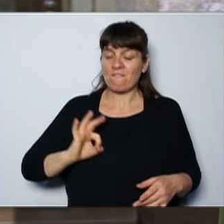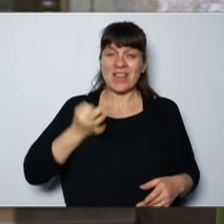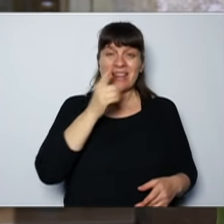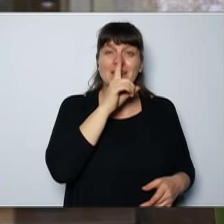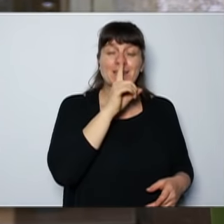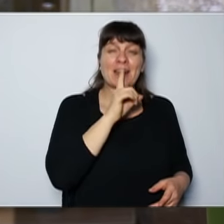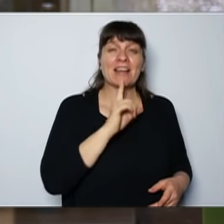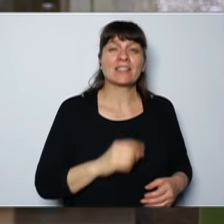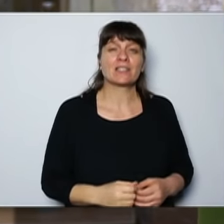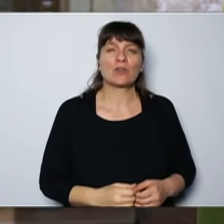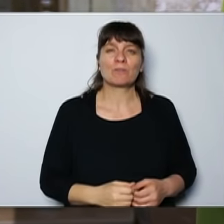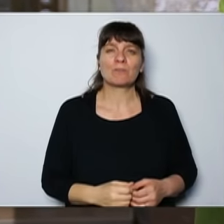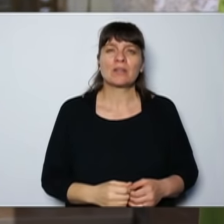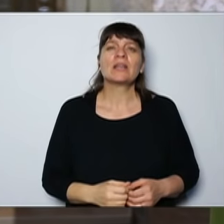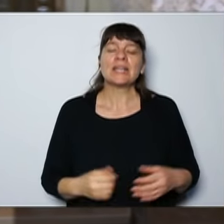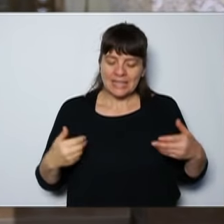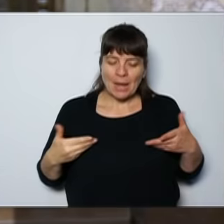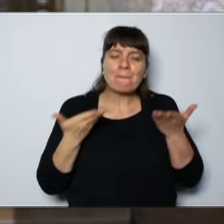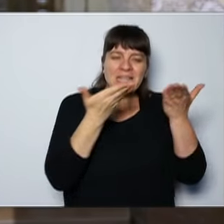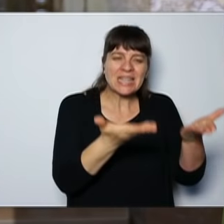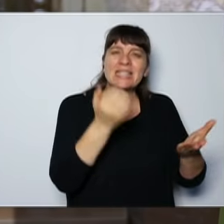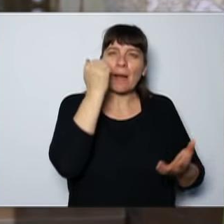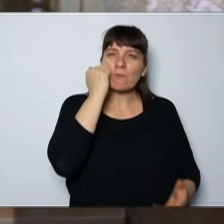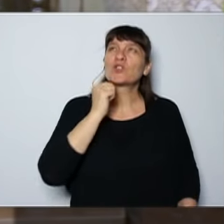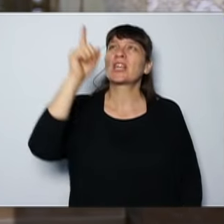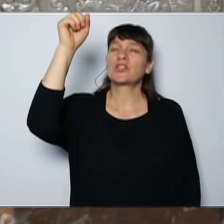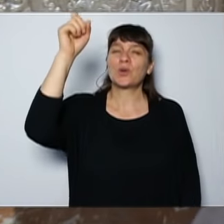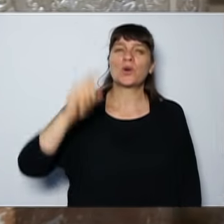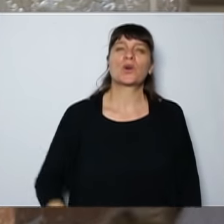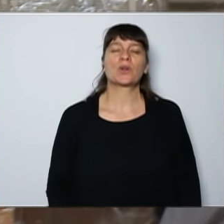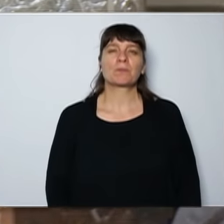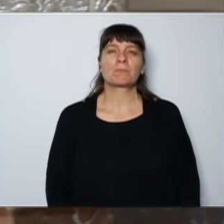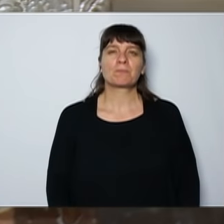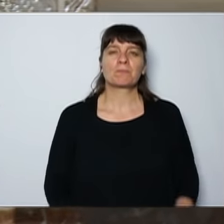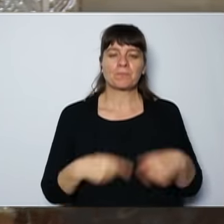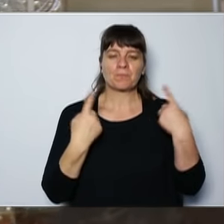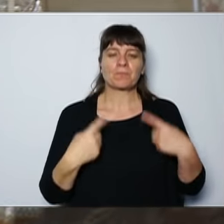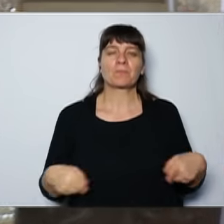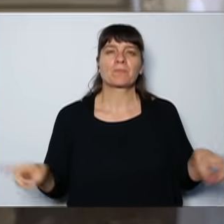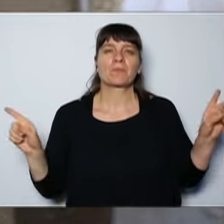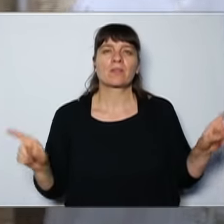vida y silencio. Te presentamos, Señor.